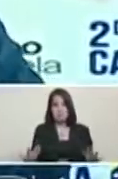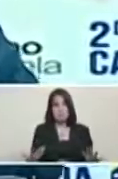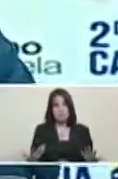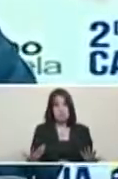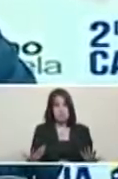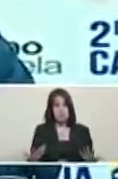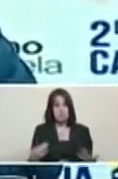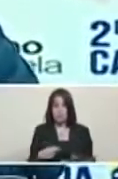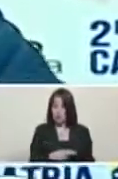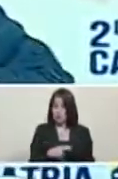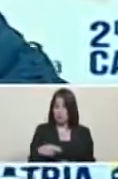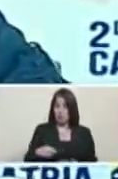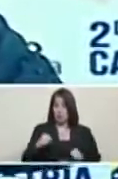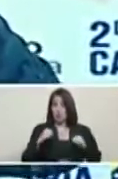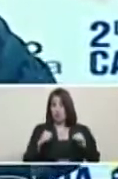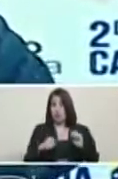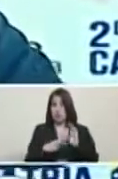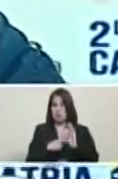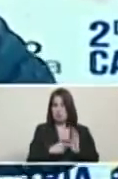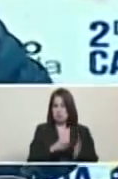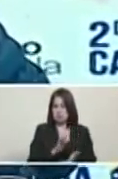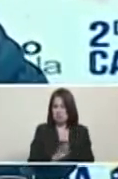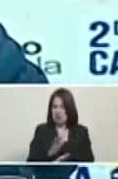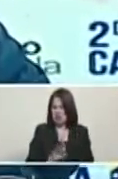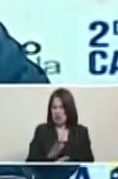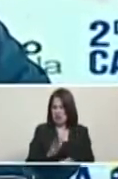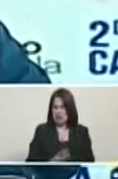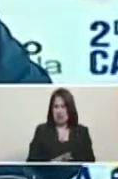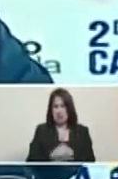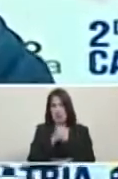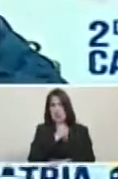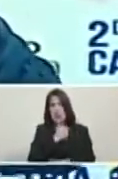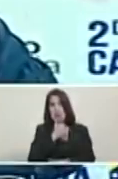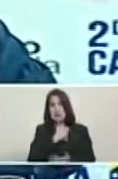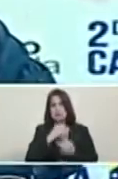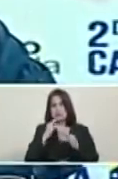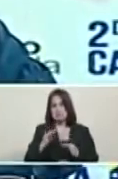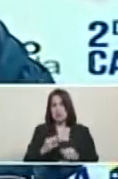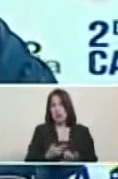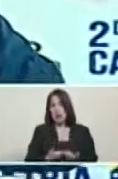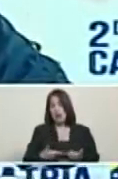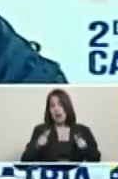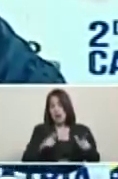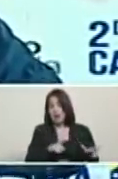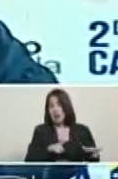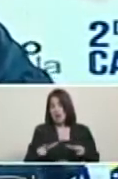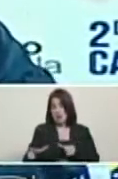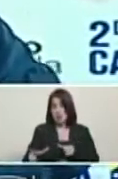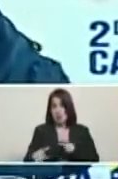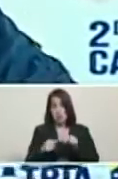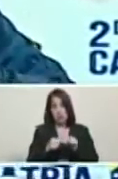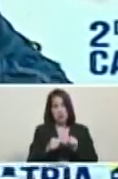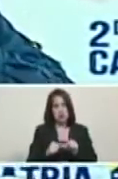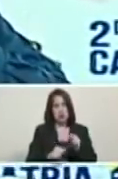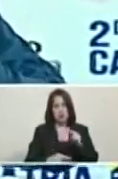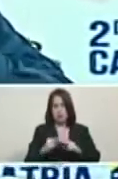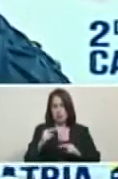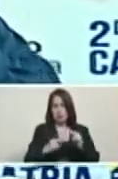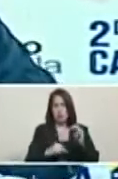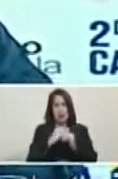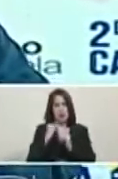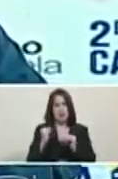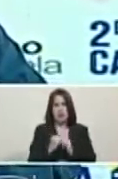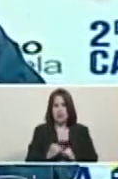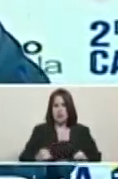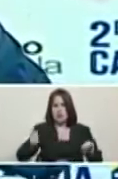Aquí estamos, mira, serenos, firmes, listos para continuar construyendo la felicidad